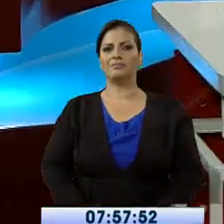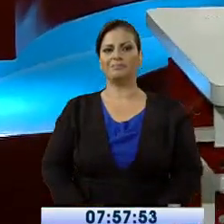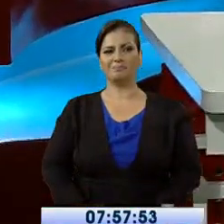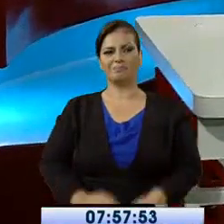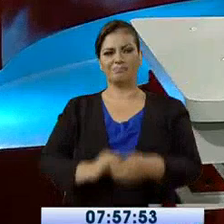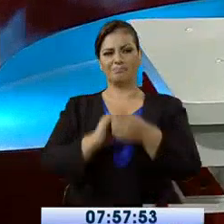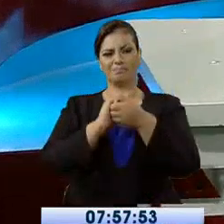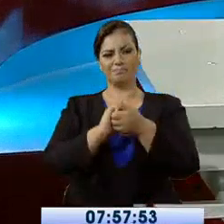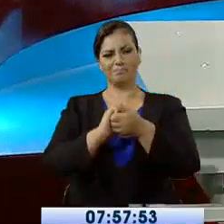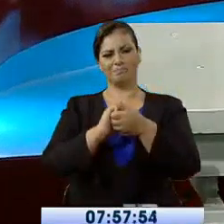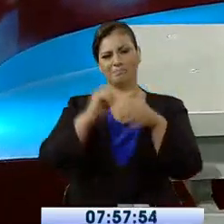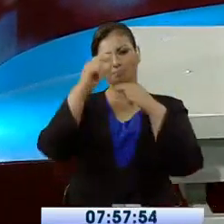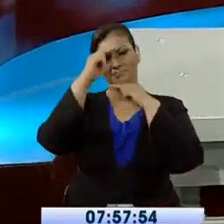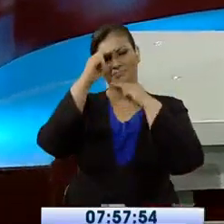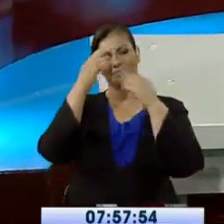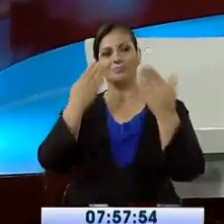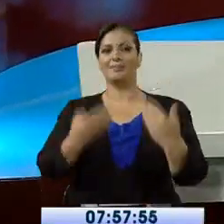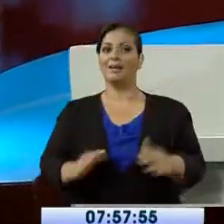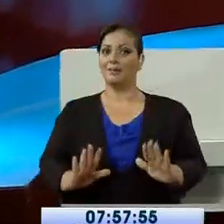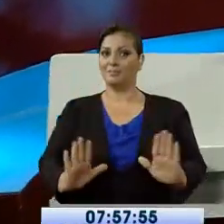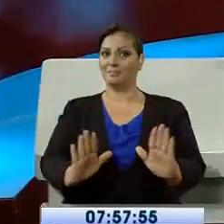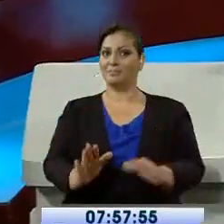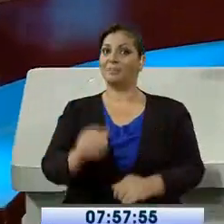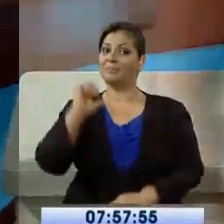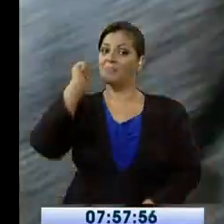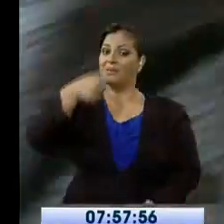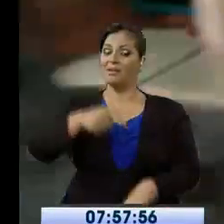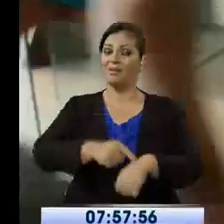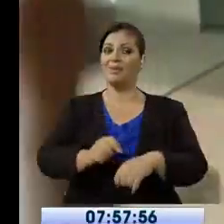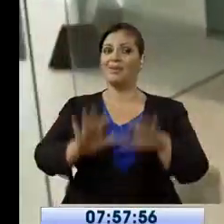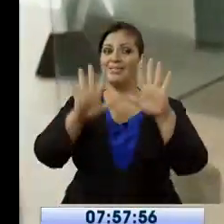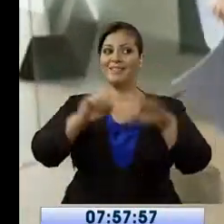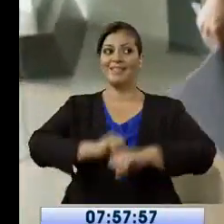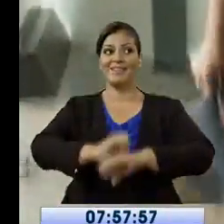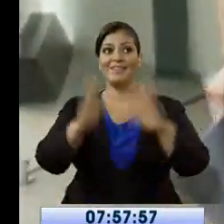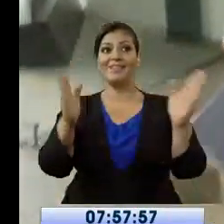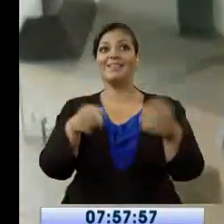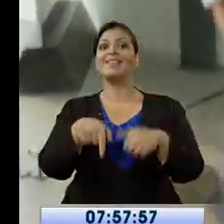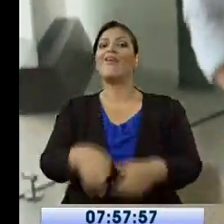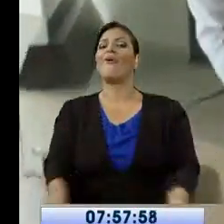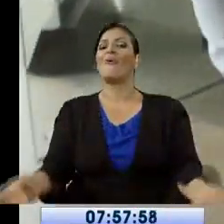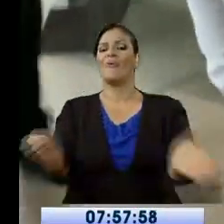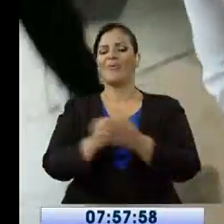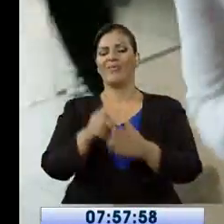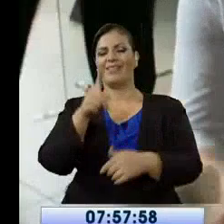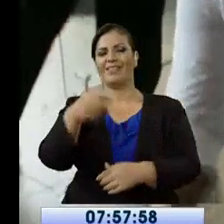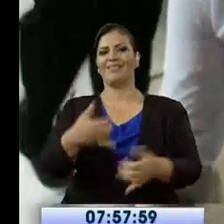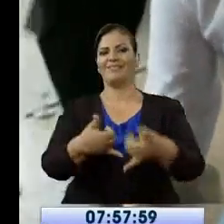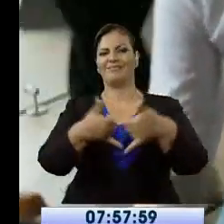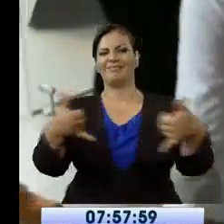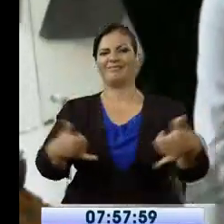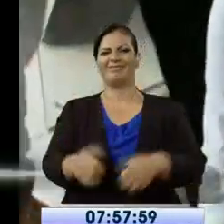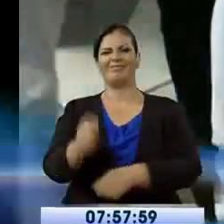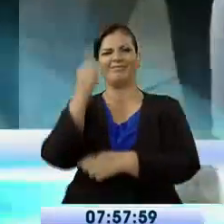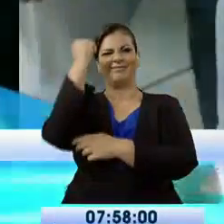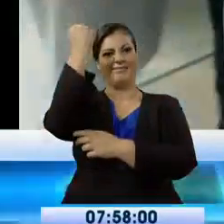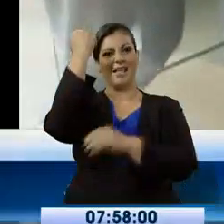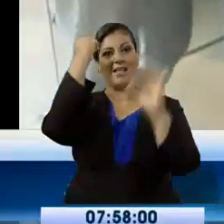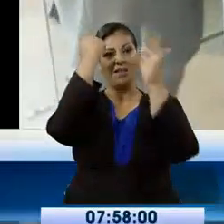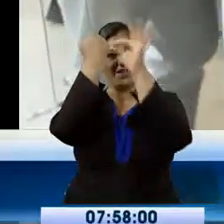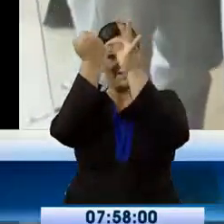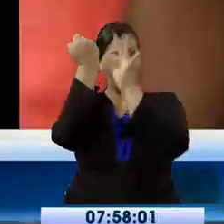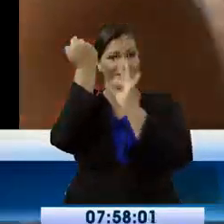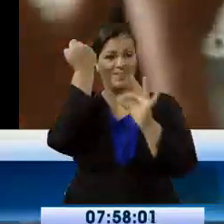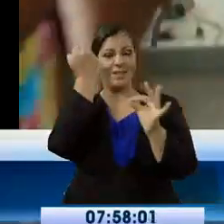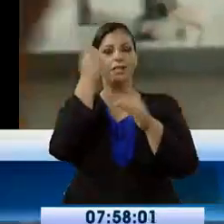Amigos, así finalizamos, pero queremos recordarles que mañana, a partir de las 10 de la mañana, estaremos nuevamente en el Mall El Fortín para departir junto a